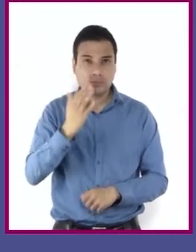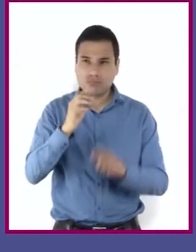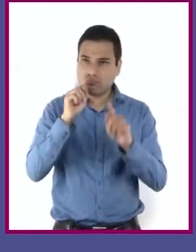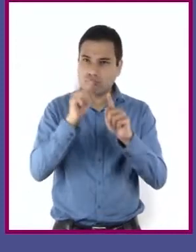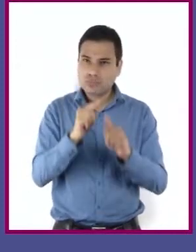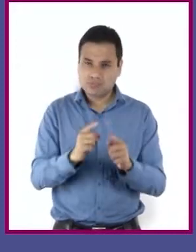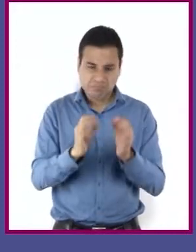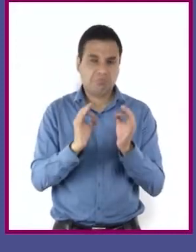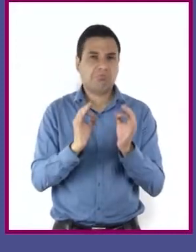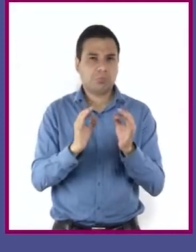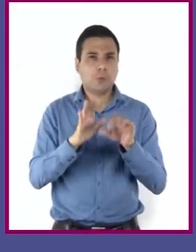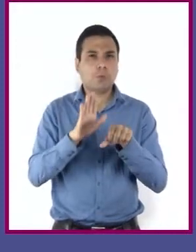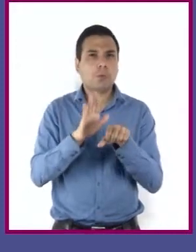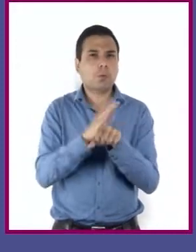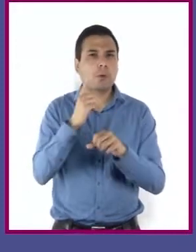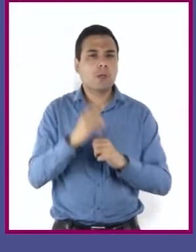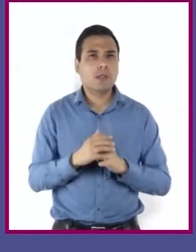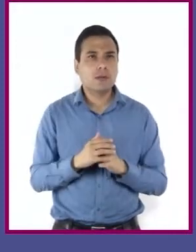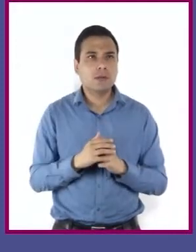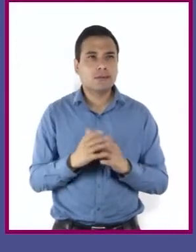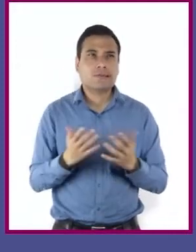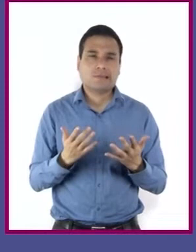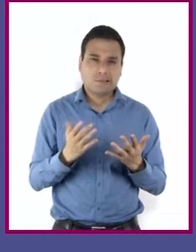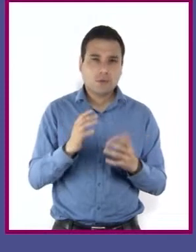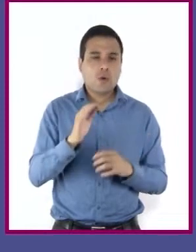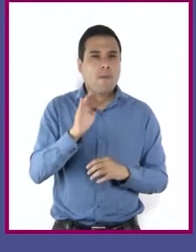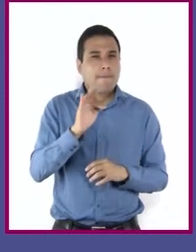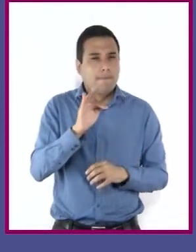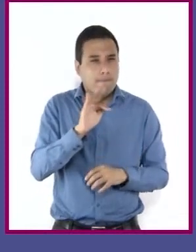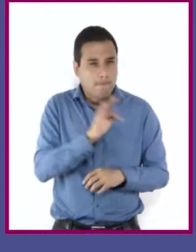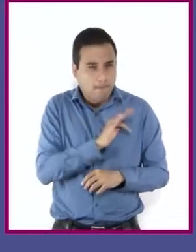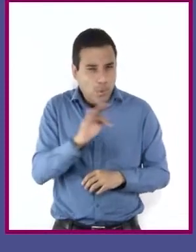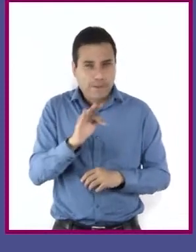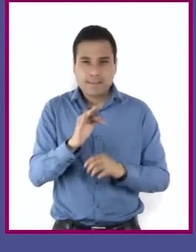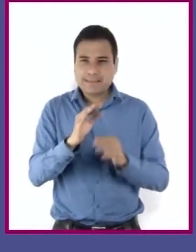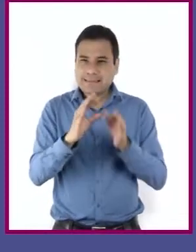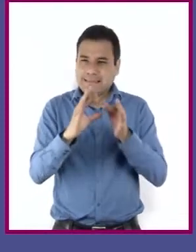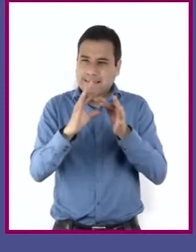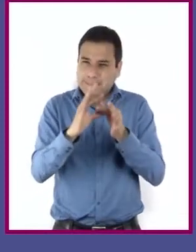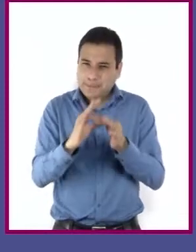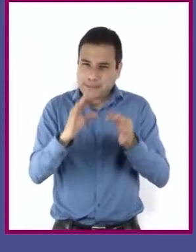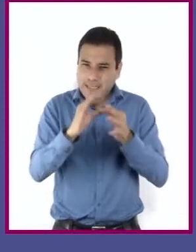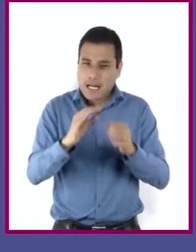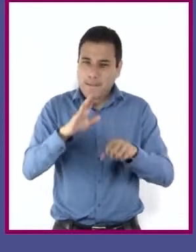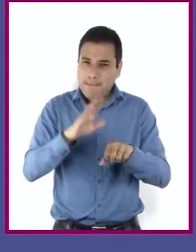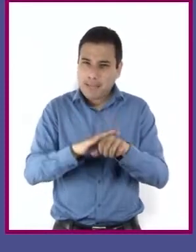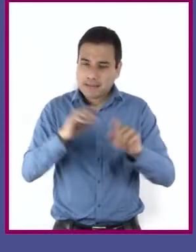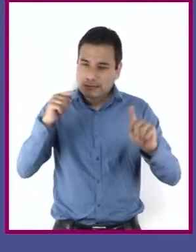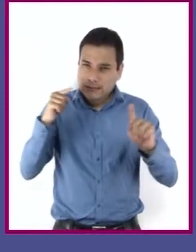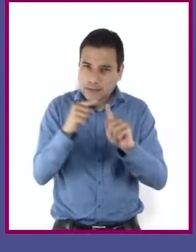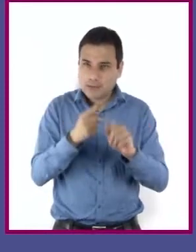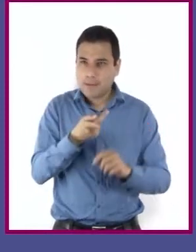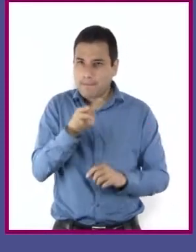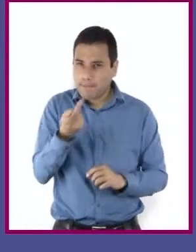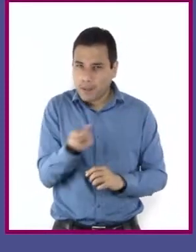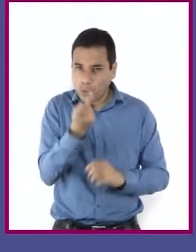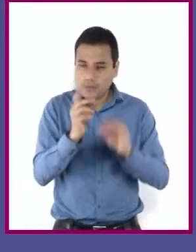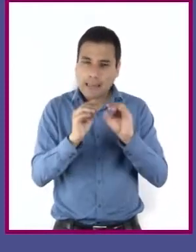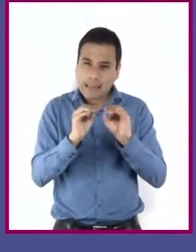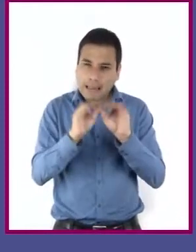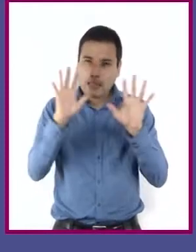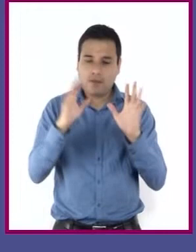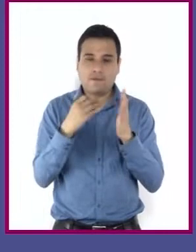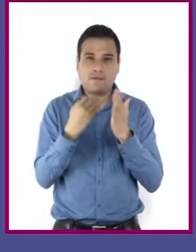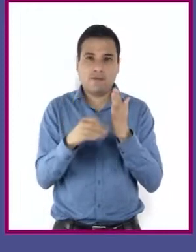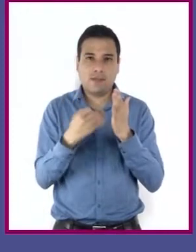porque considera que pudo haber sido más específico en las explicaciones y en las preguntas que haría a sus compañeros.